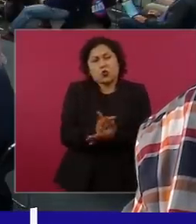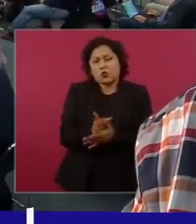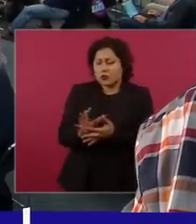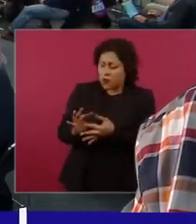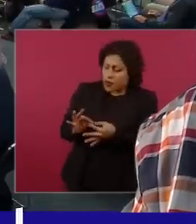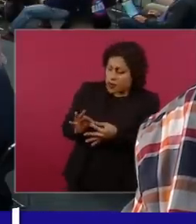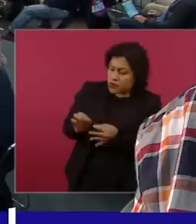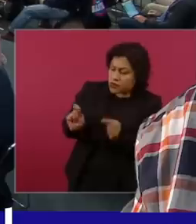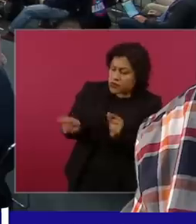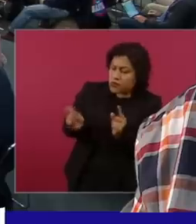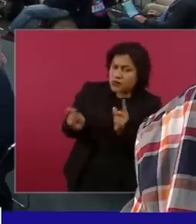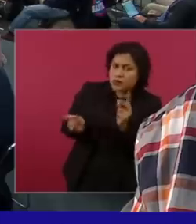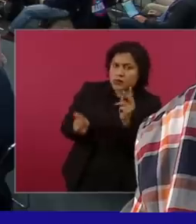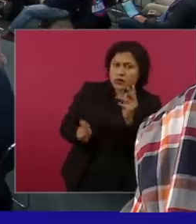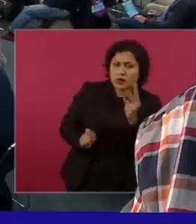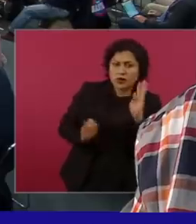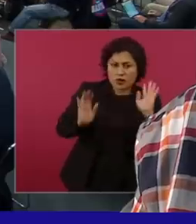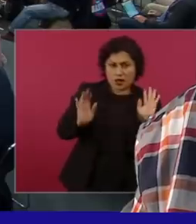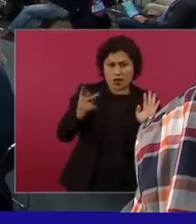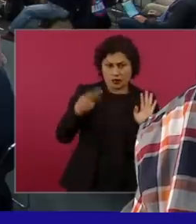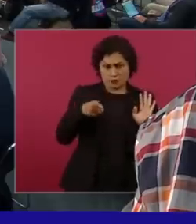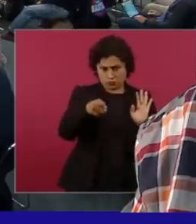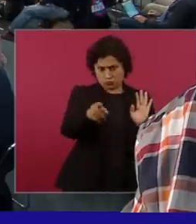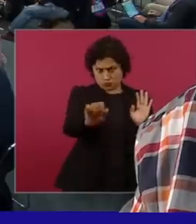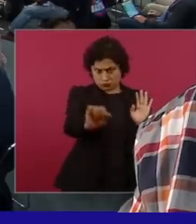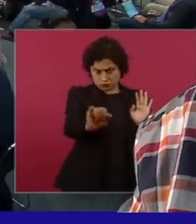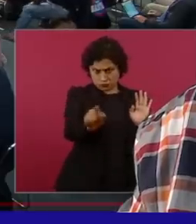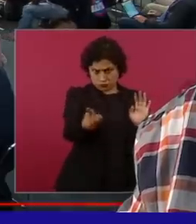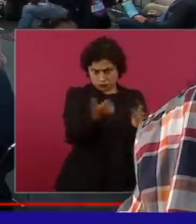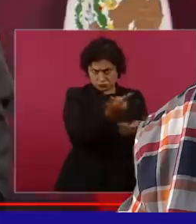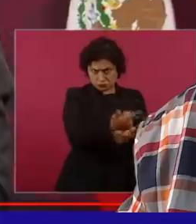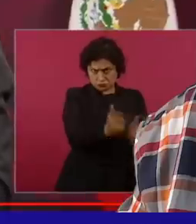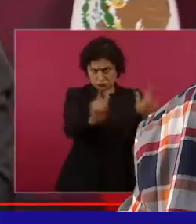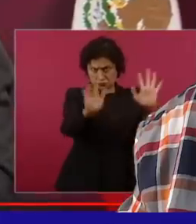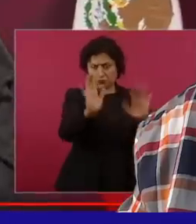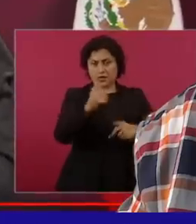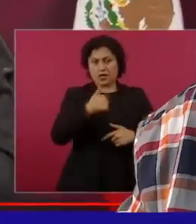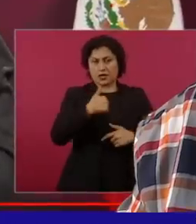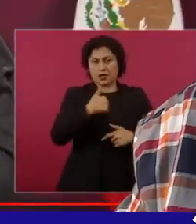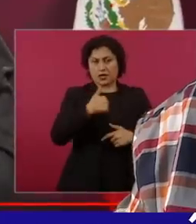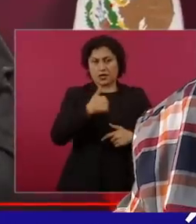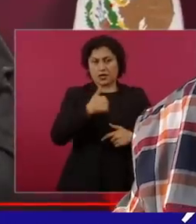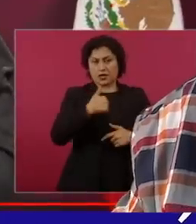Sí, pero tú sí, ¿no? Tú eres libre. Yo tengo que medirme.